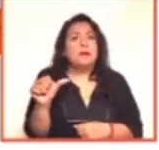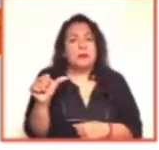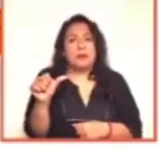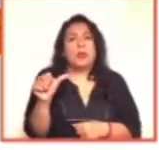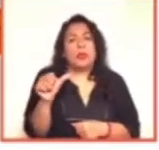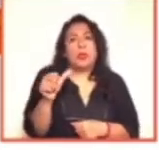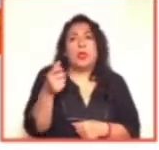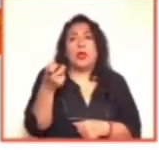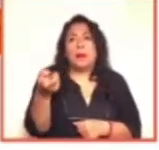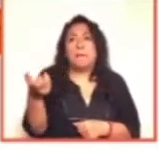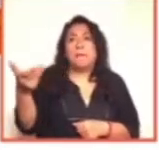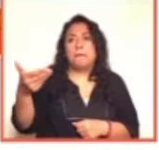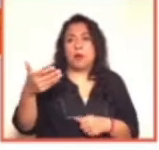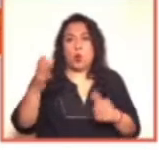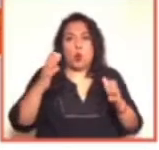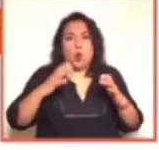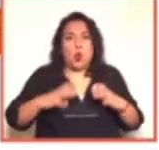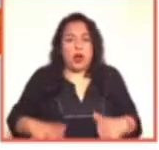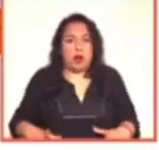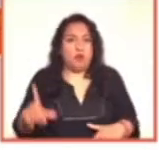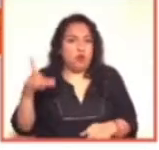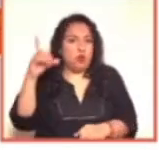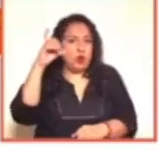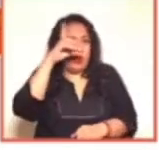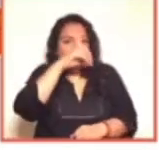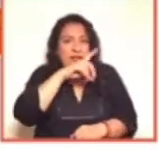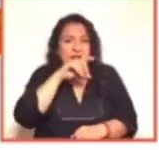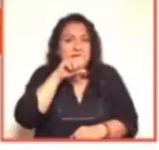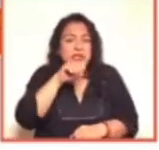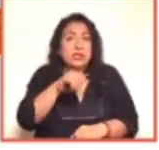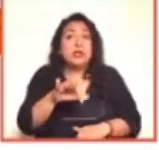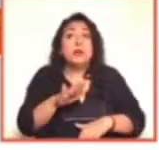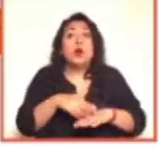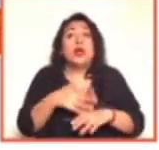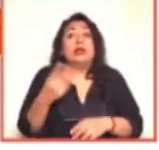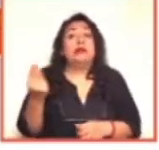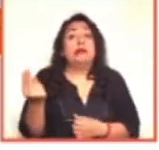a la demanda física, ya que pues tuvimos que